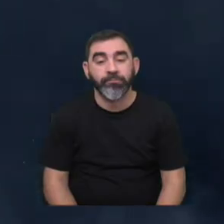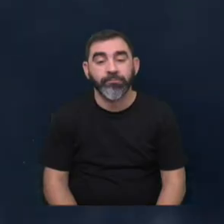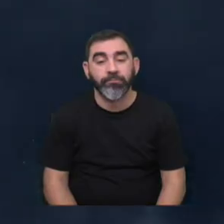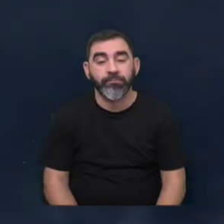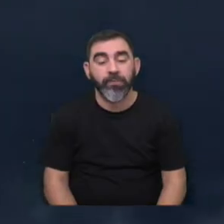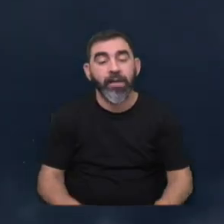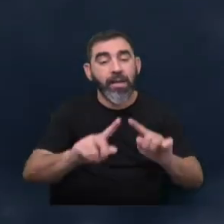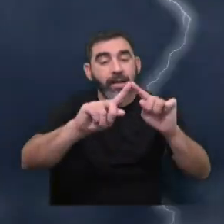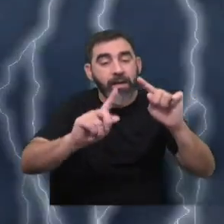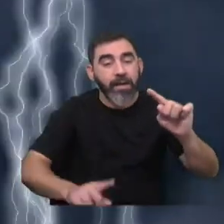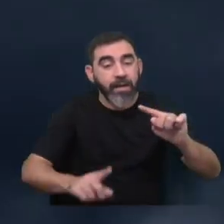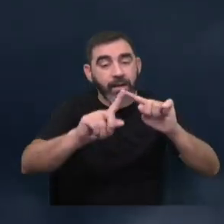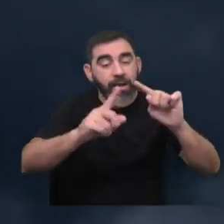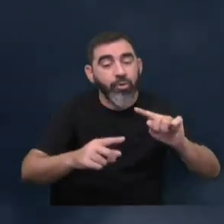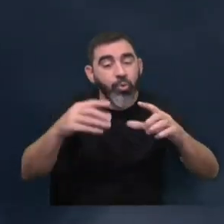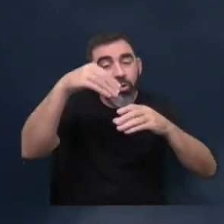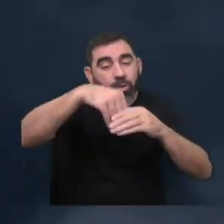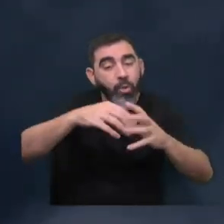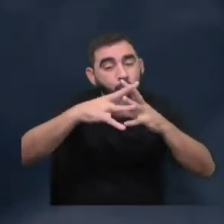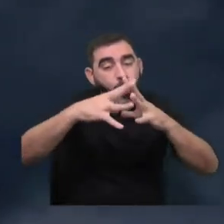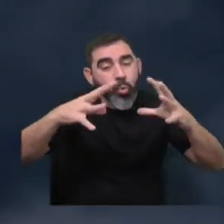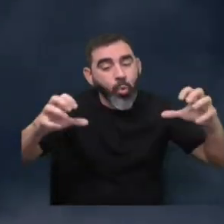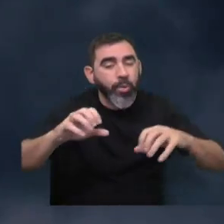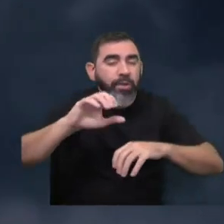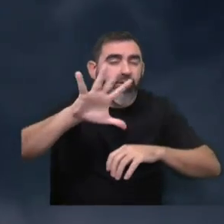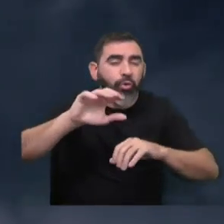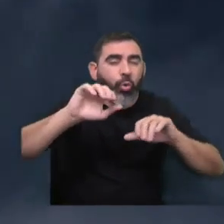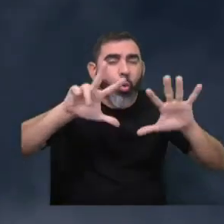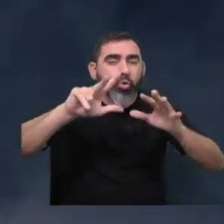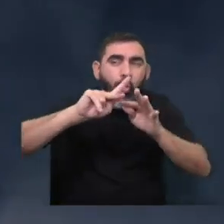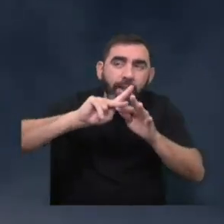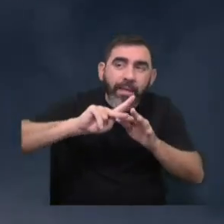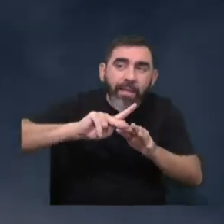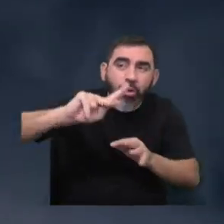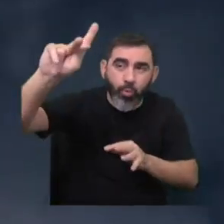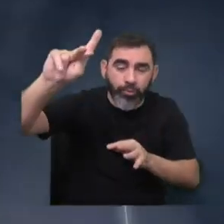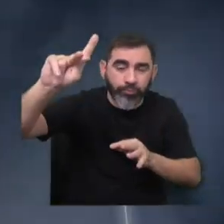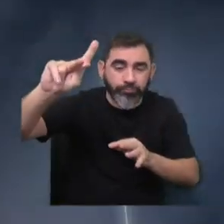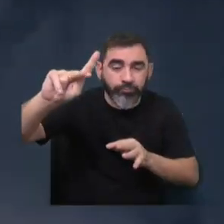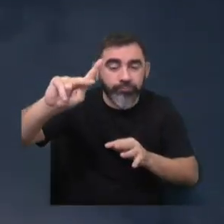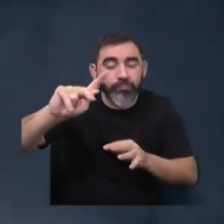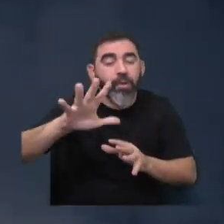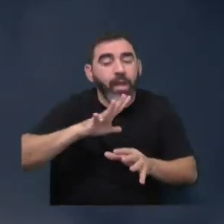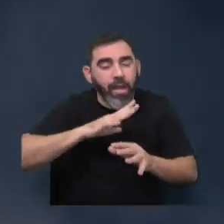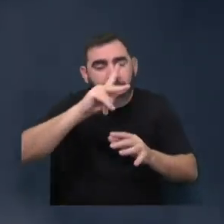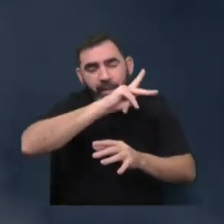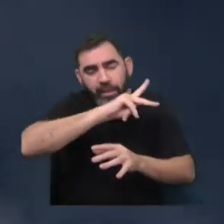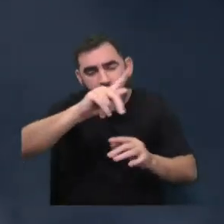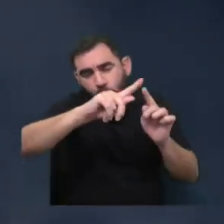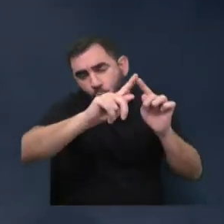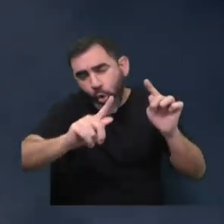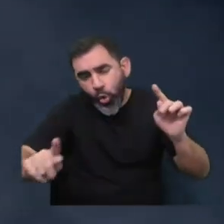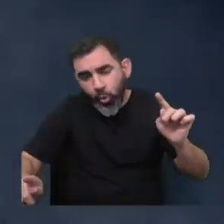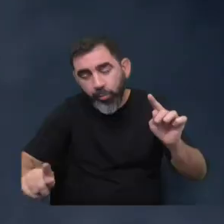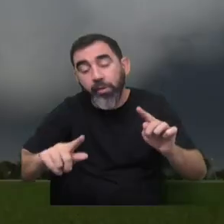El rayo se origina en una nube a unos 5 u 8 kilómetros de altura, se desarrolla a lo largo de varios kilómetros y